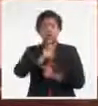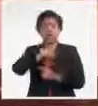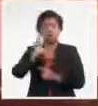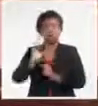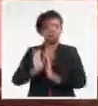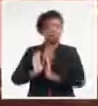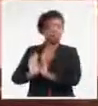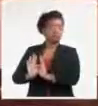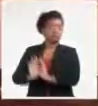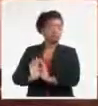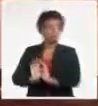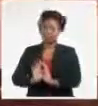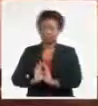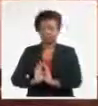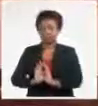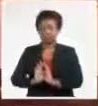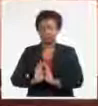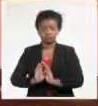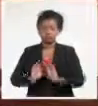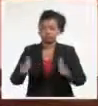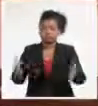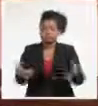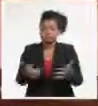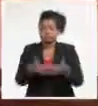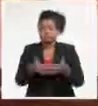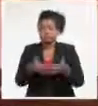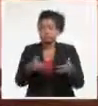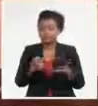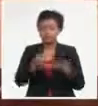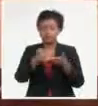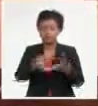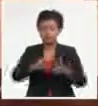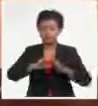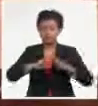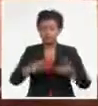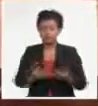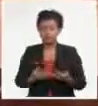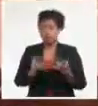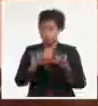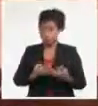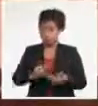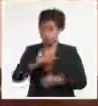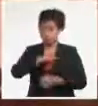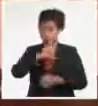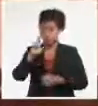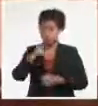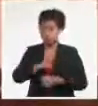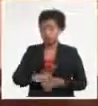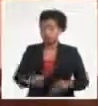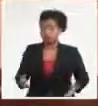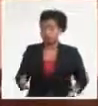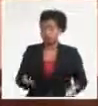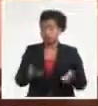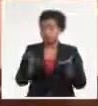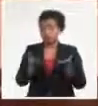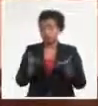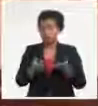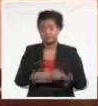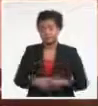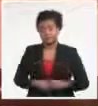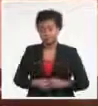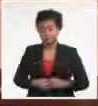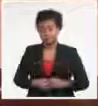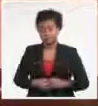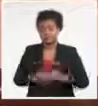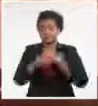nadie desamparado. Esa misma revolución que para su avance y desarrollo